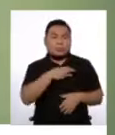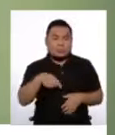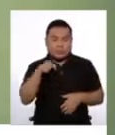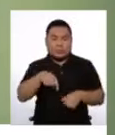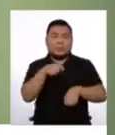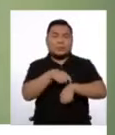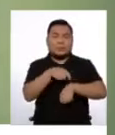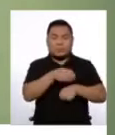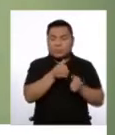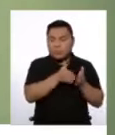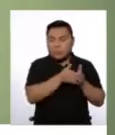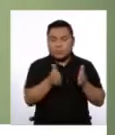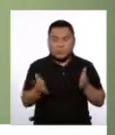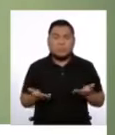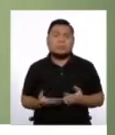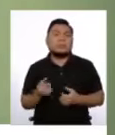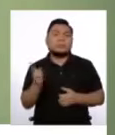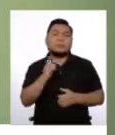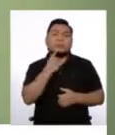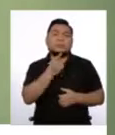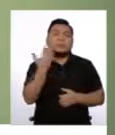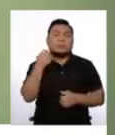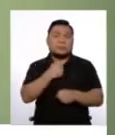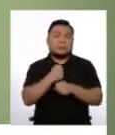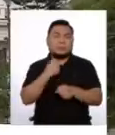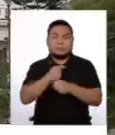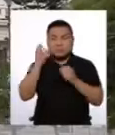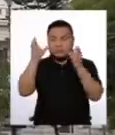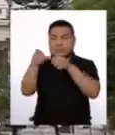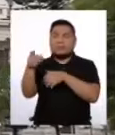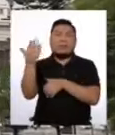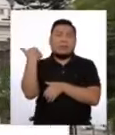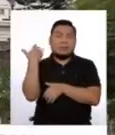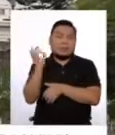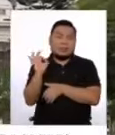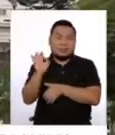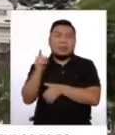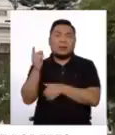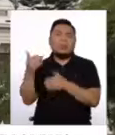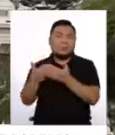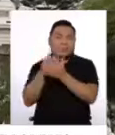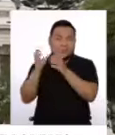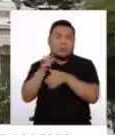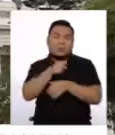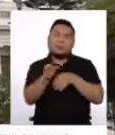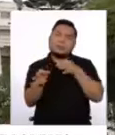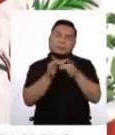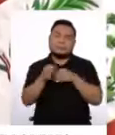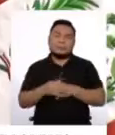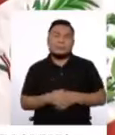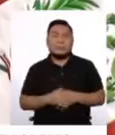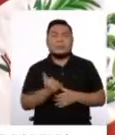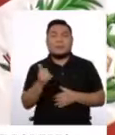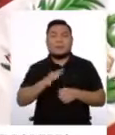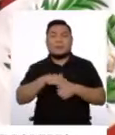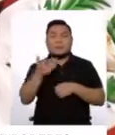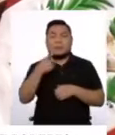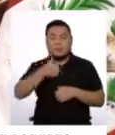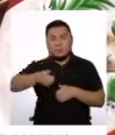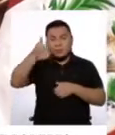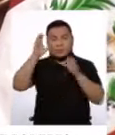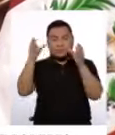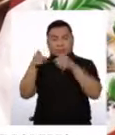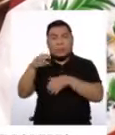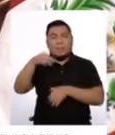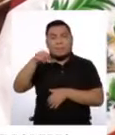en donde no estuvo en funciones el Parlamento. El comunicado se entregó horas después que el presidente del Congreso,